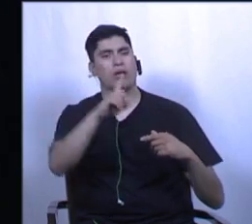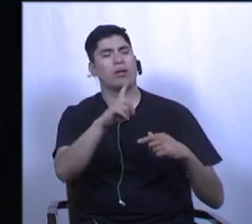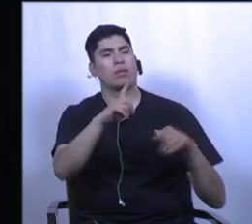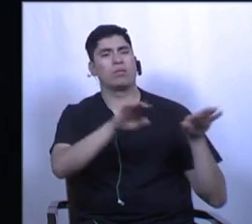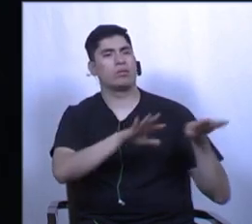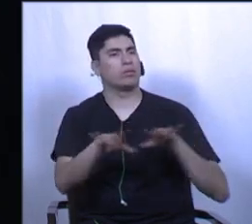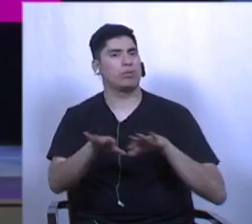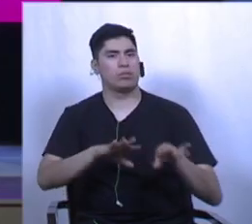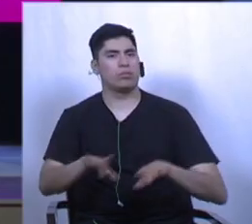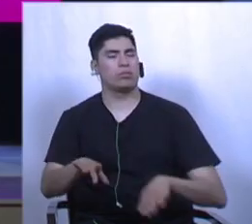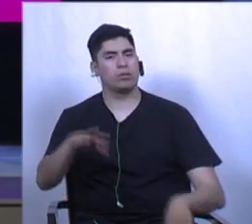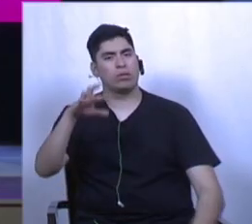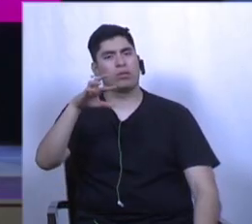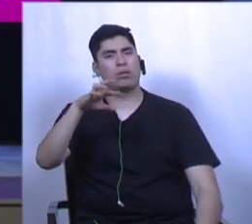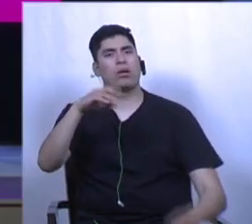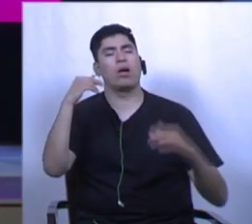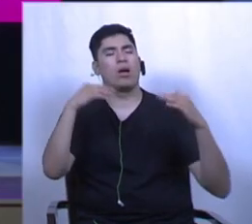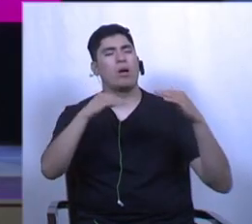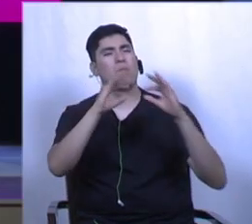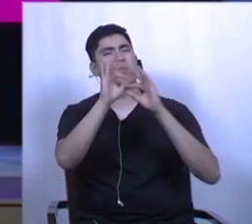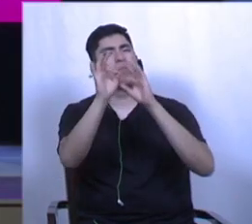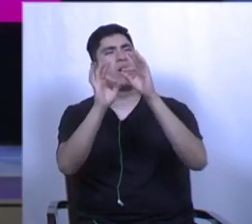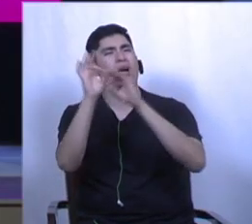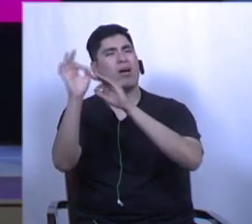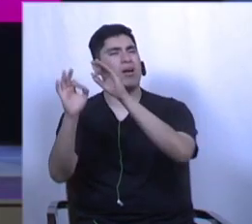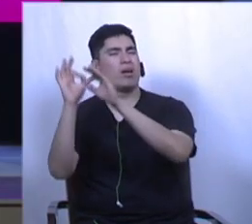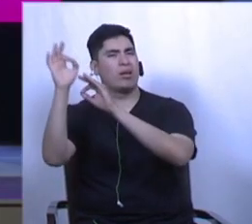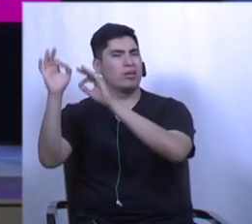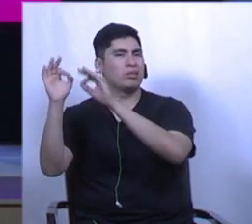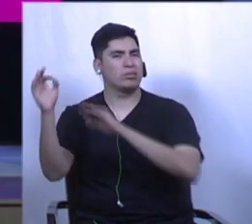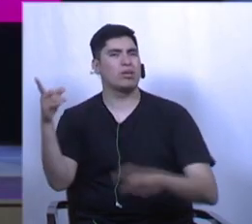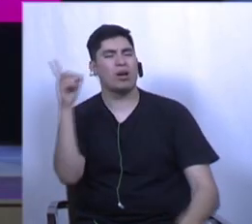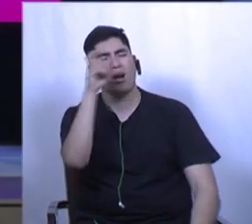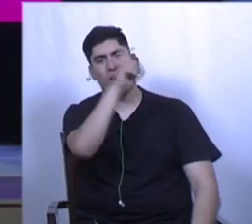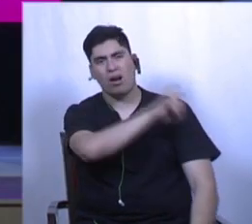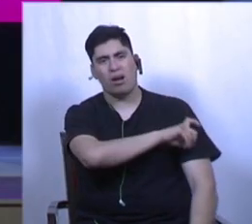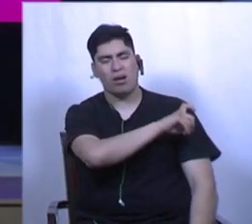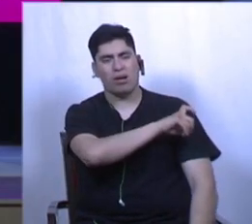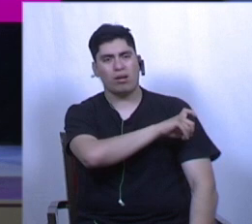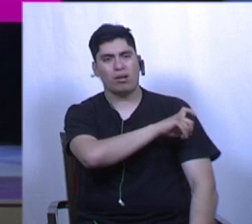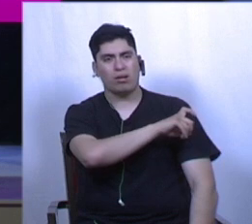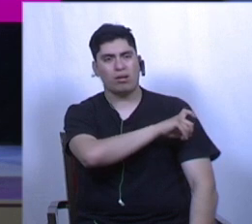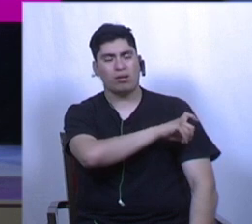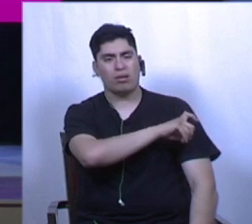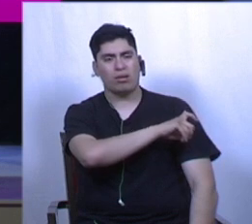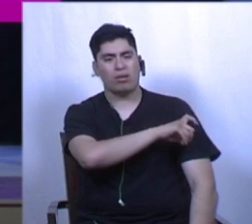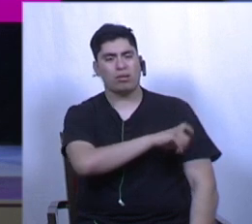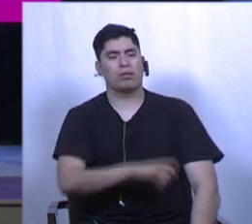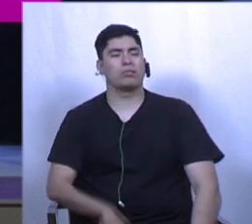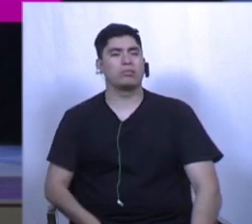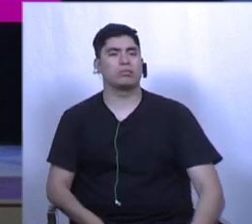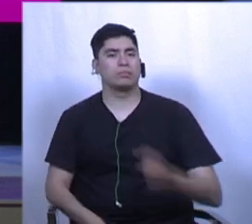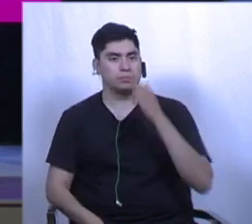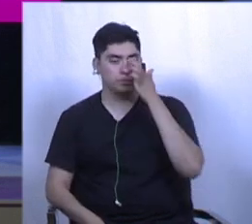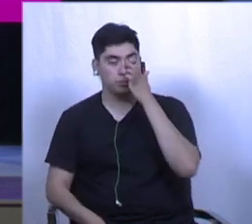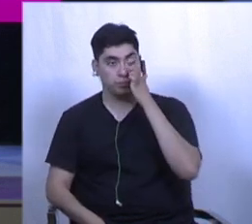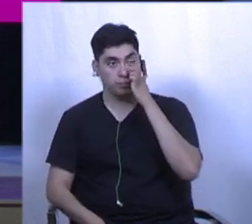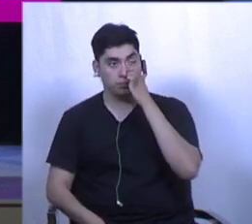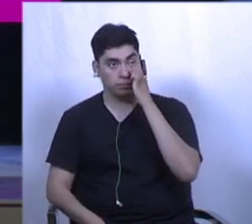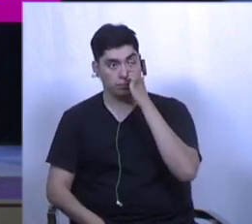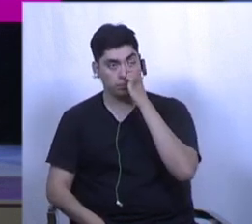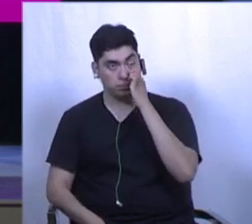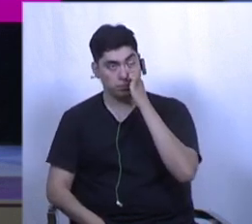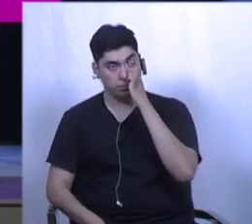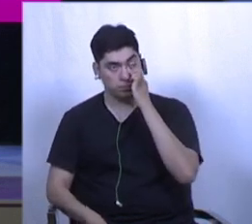patrones complejos. Y lo que me dijo Peter Jackson y Jane Gilbert es tratar de crear un cerebro